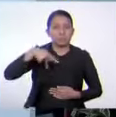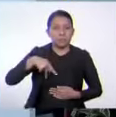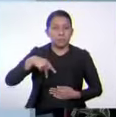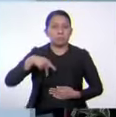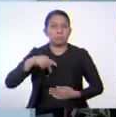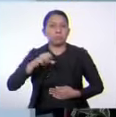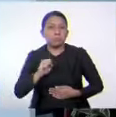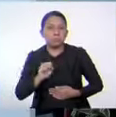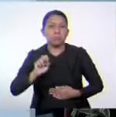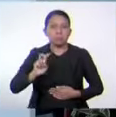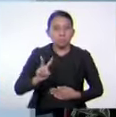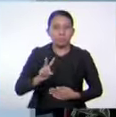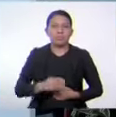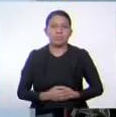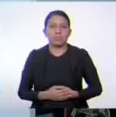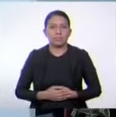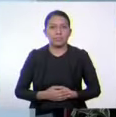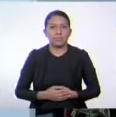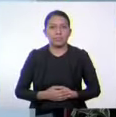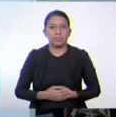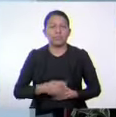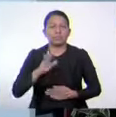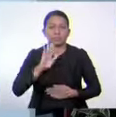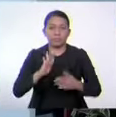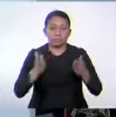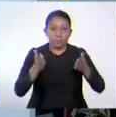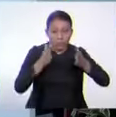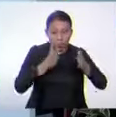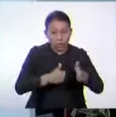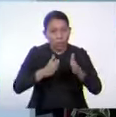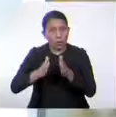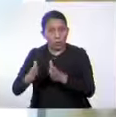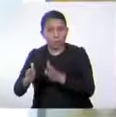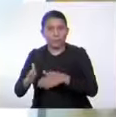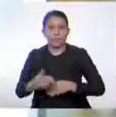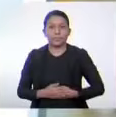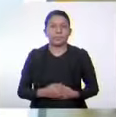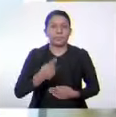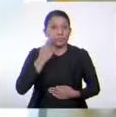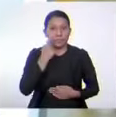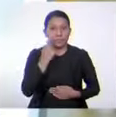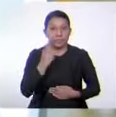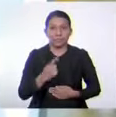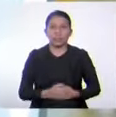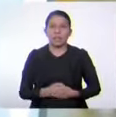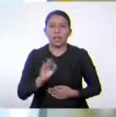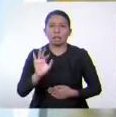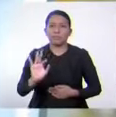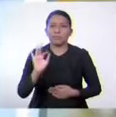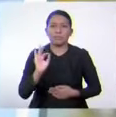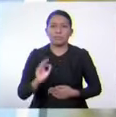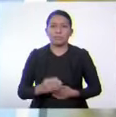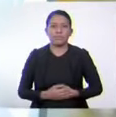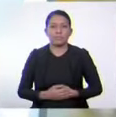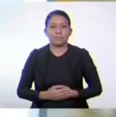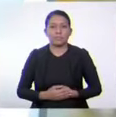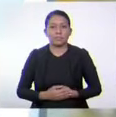Pero al observar la configuración electrónica, vemos e identificamos